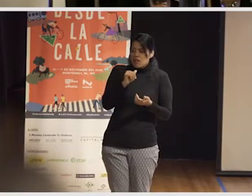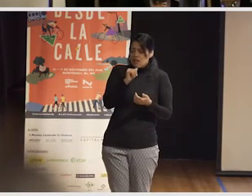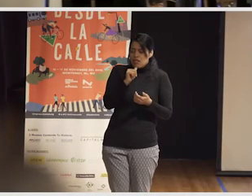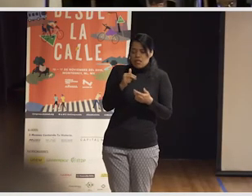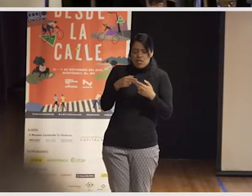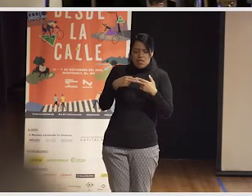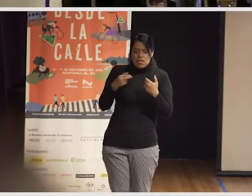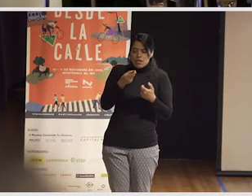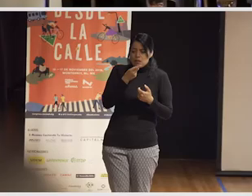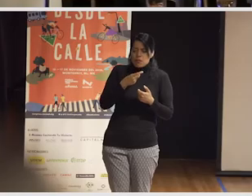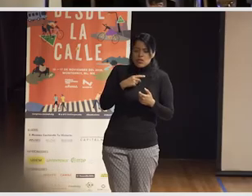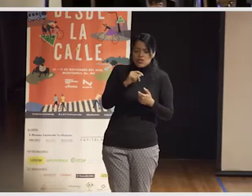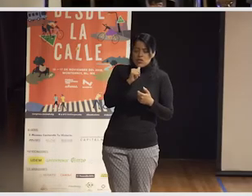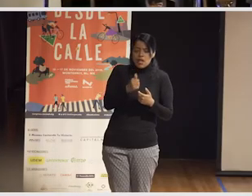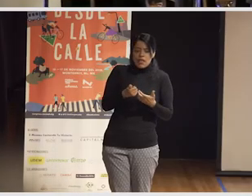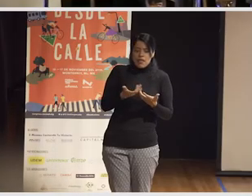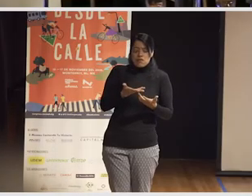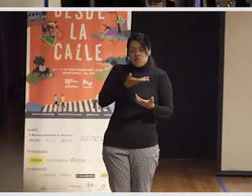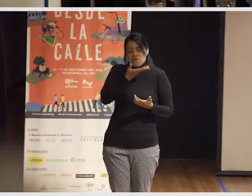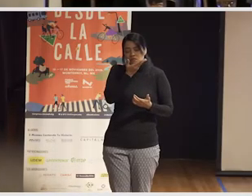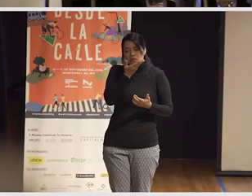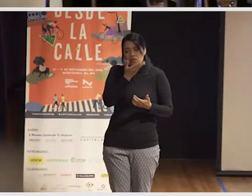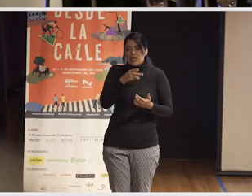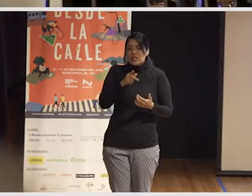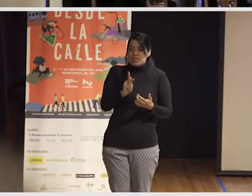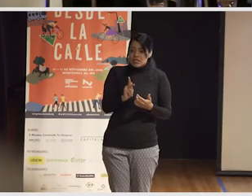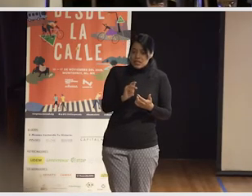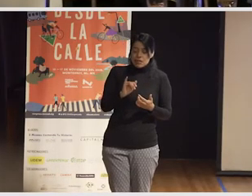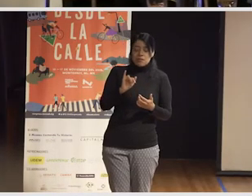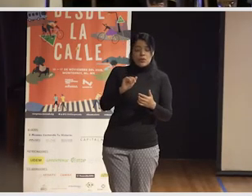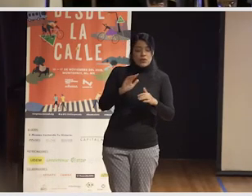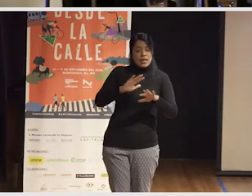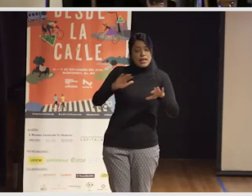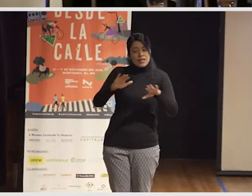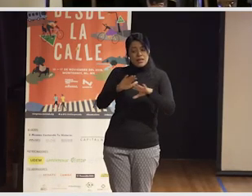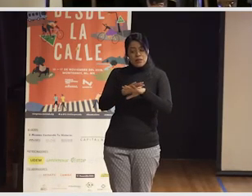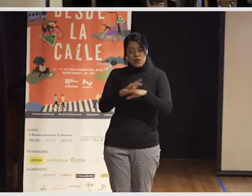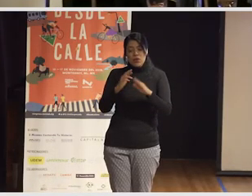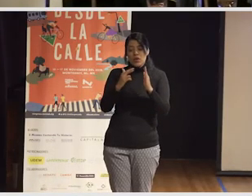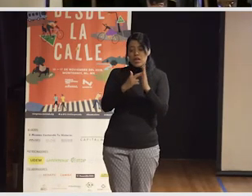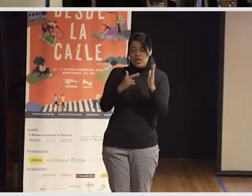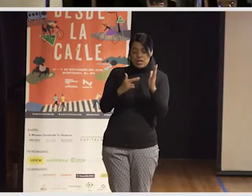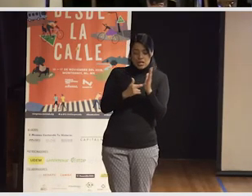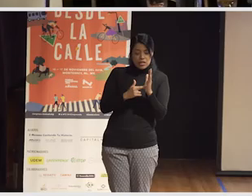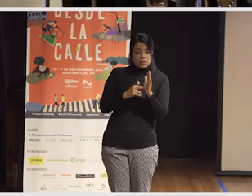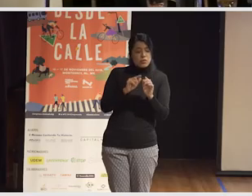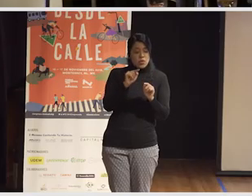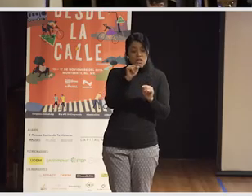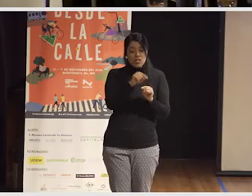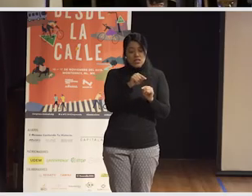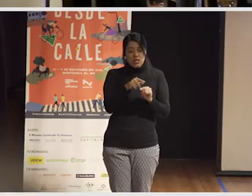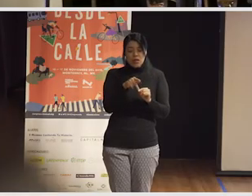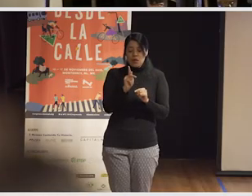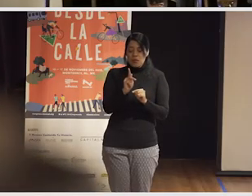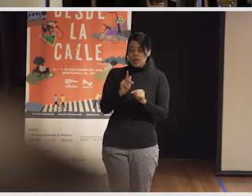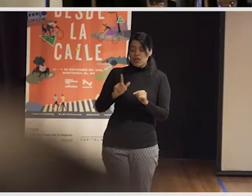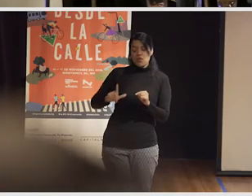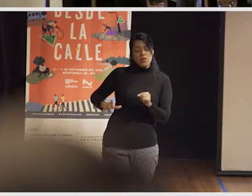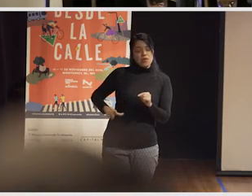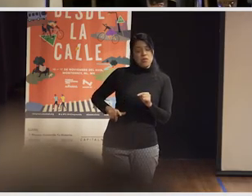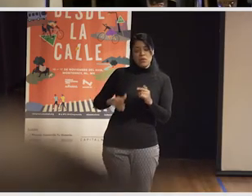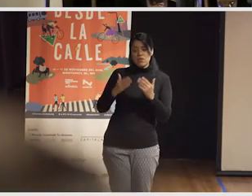se ha hecho toda la vida y pues desde que ya haya cambiado el reglamento ahí estaba simplemente fue algo que a una autoridad no hizo